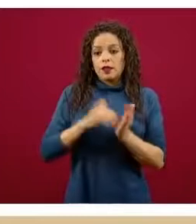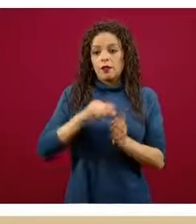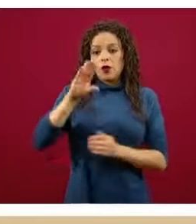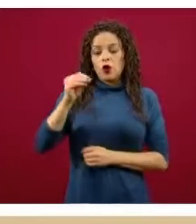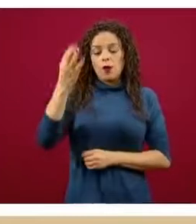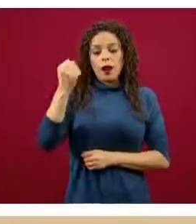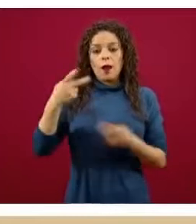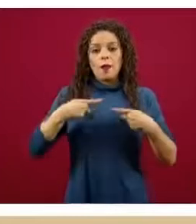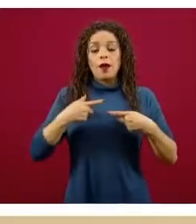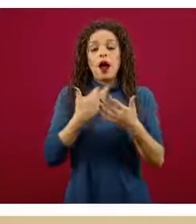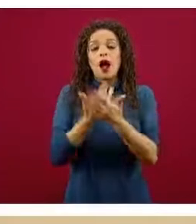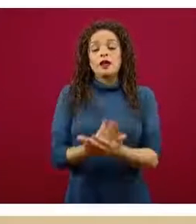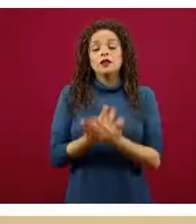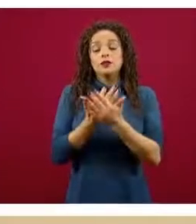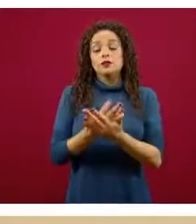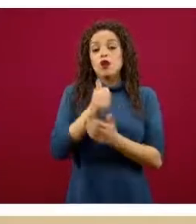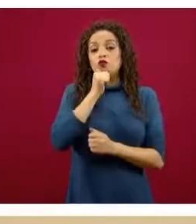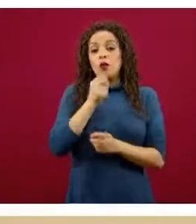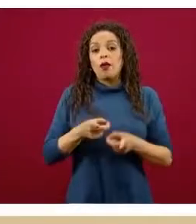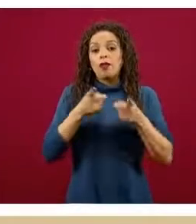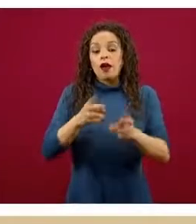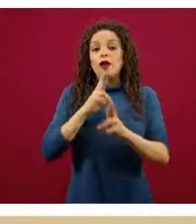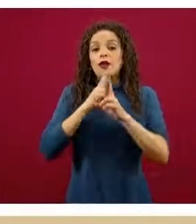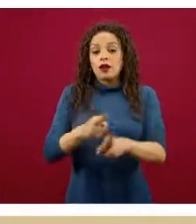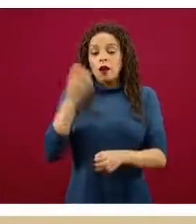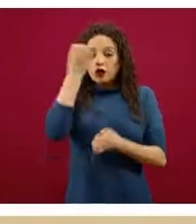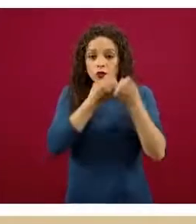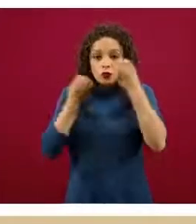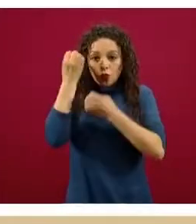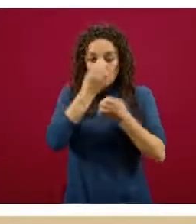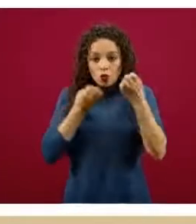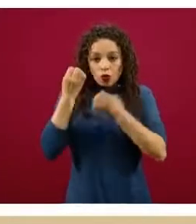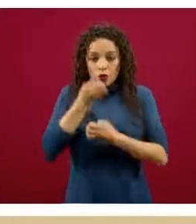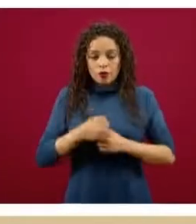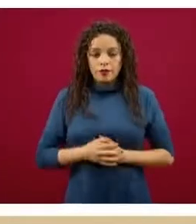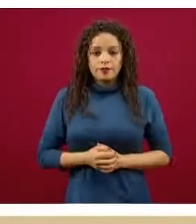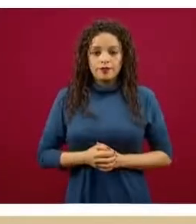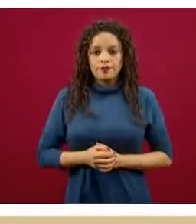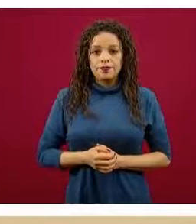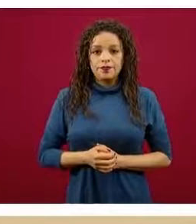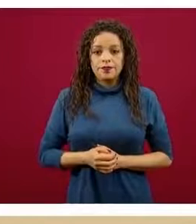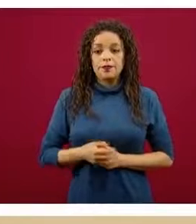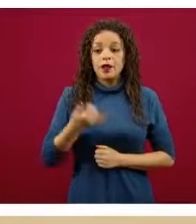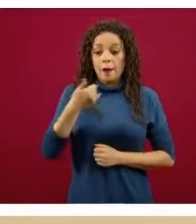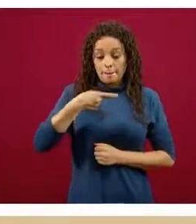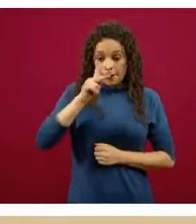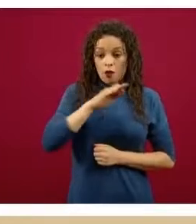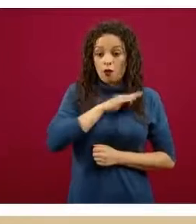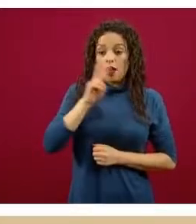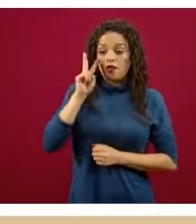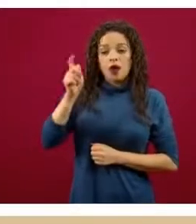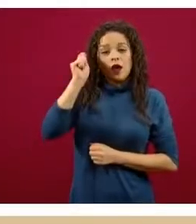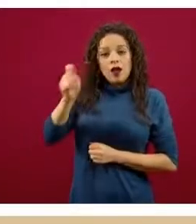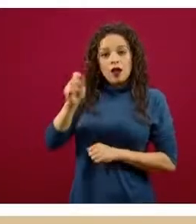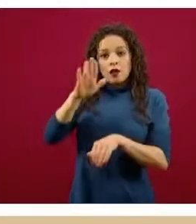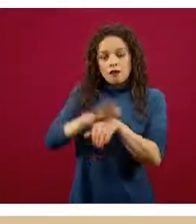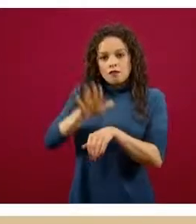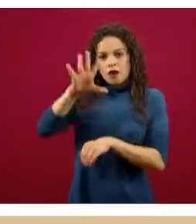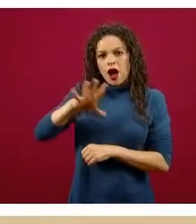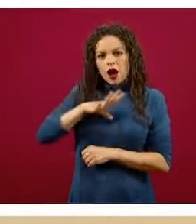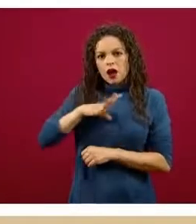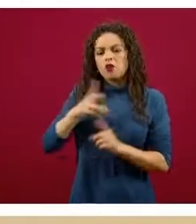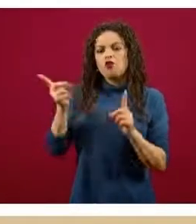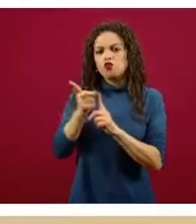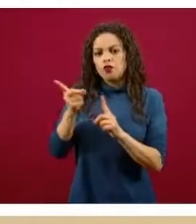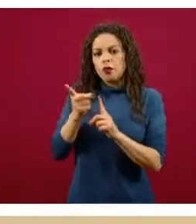espera de un resultado de estos estudios, y como pueden ver se concentran sobre todo en los